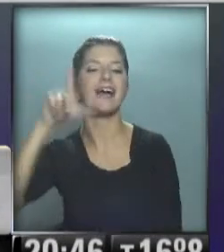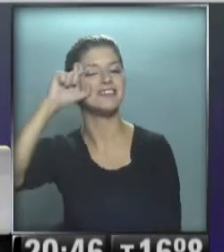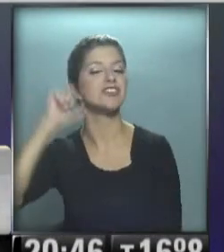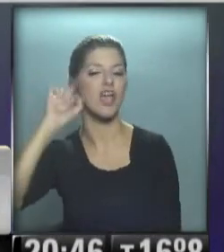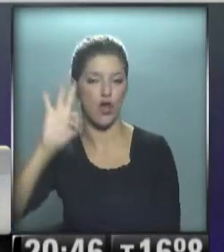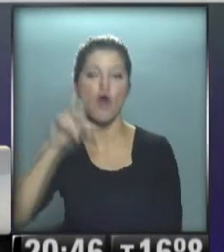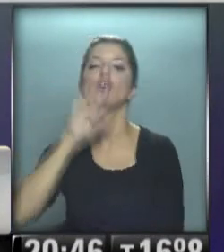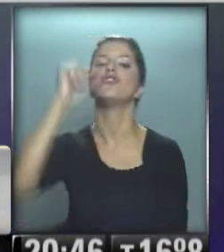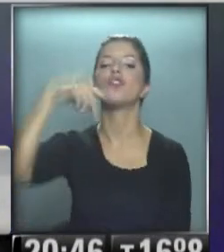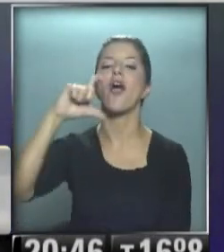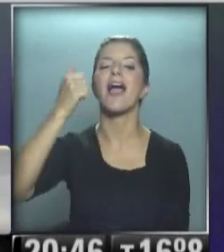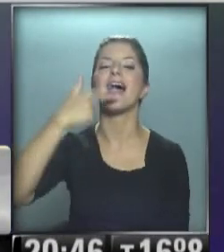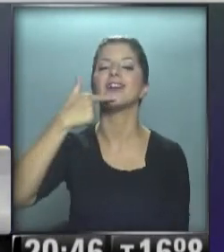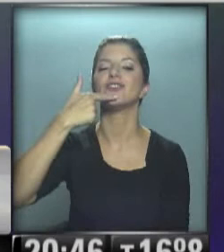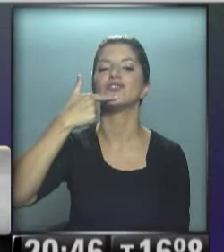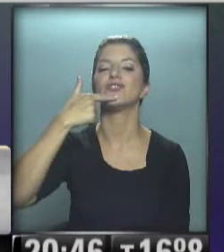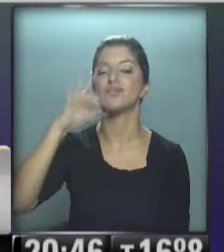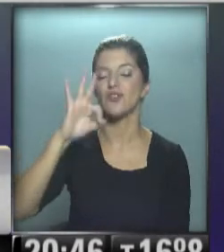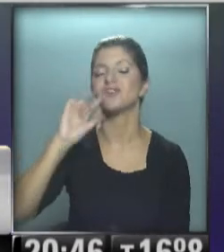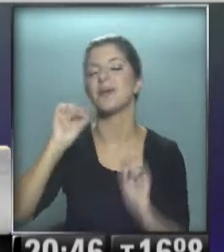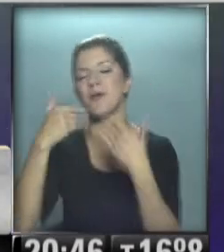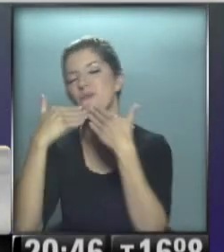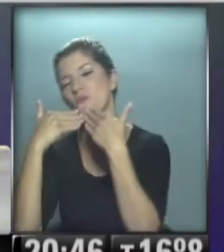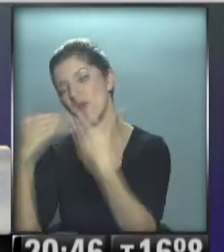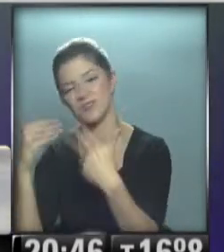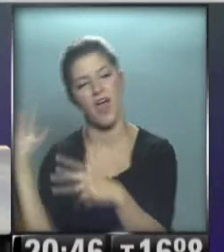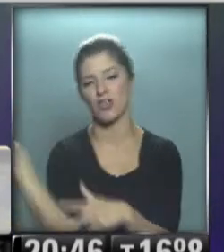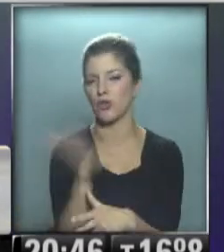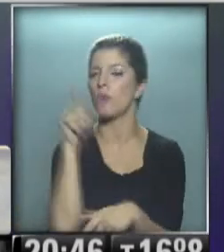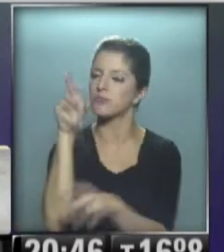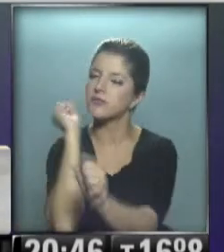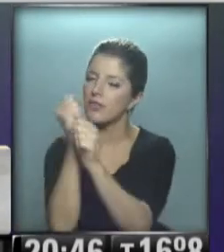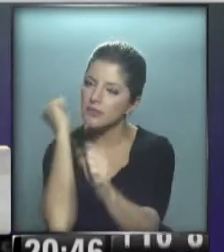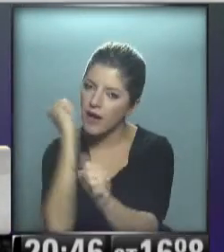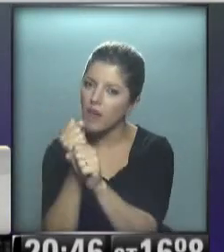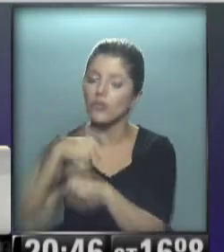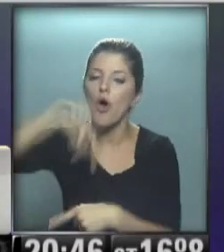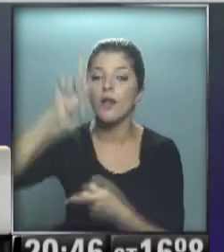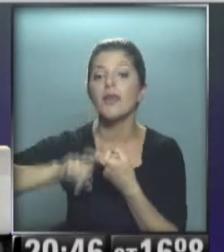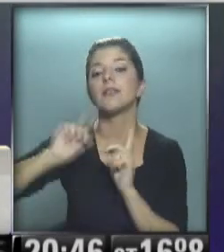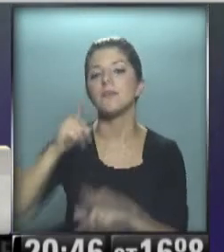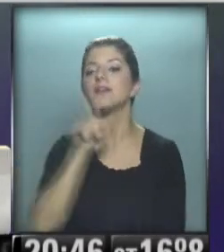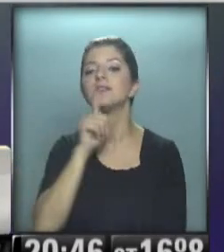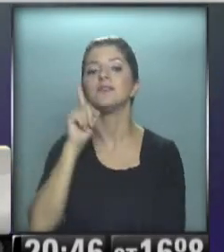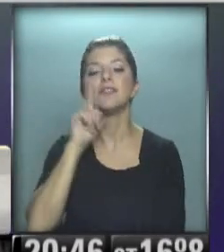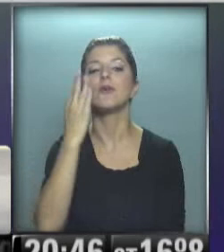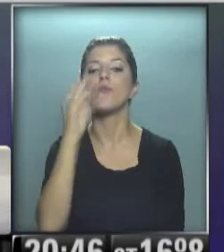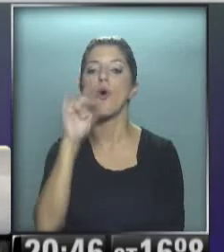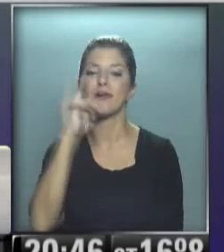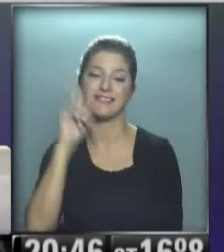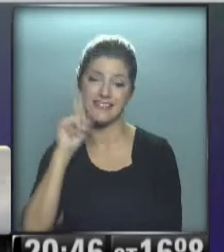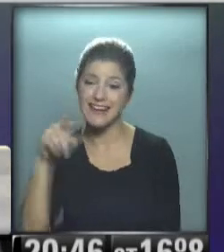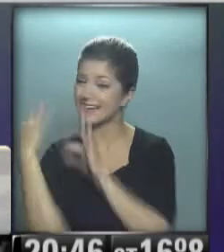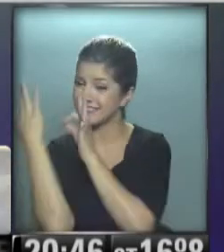nuestro equipo que está trabajando, la verdad, allá haciendo un esfuerzo sobrehumano. De hecho, Pablo Tiburci acaba de llegar a San Pablo,